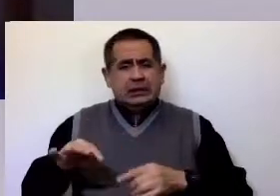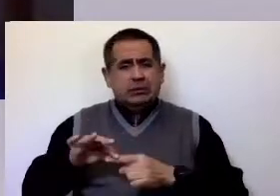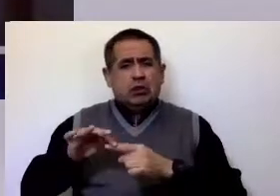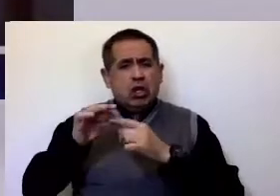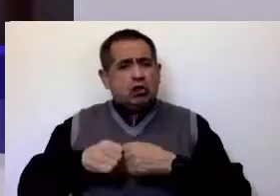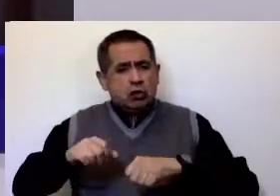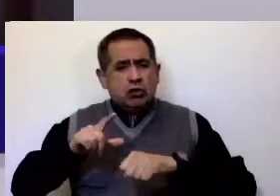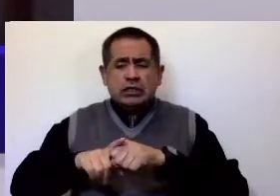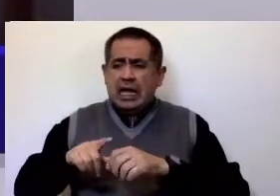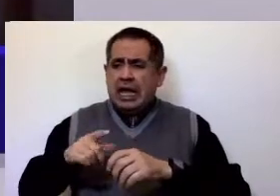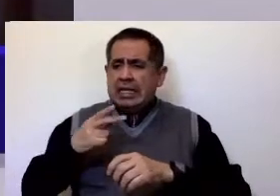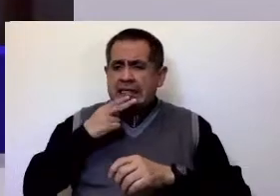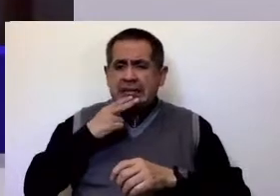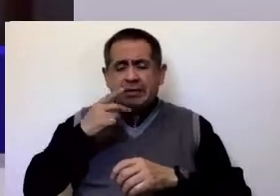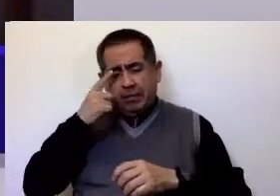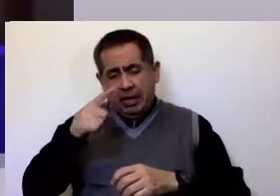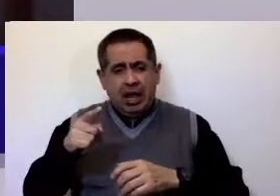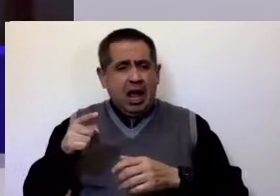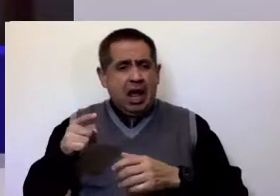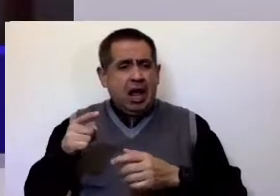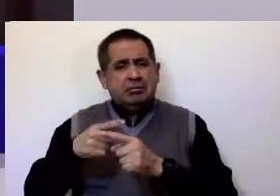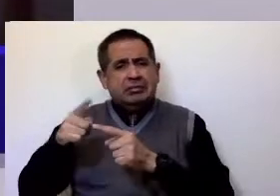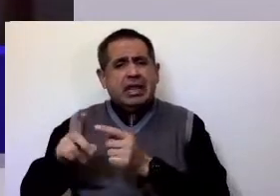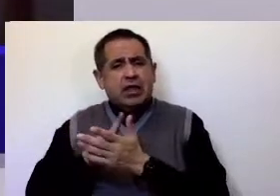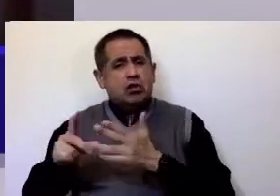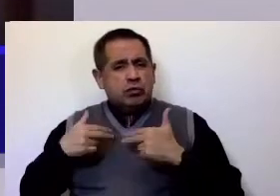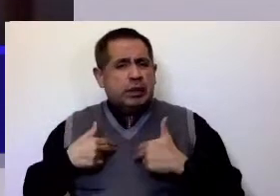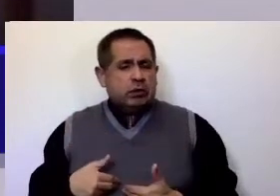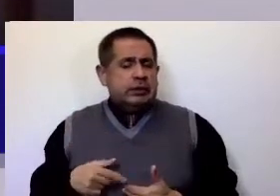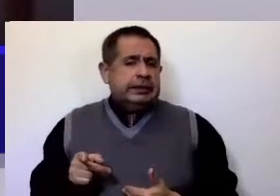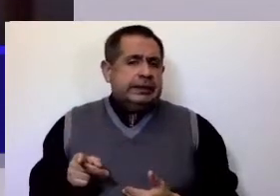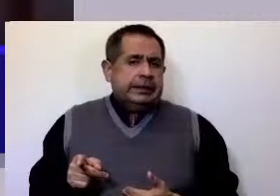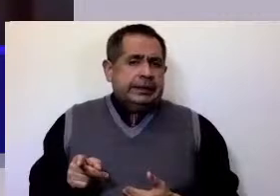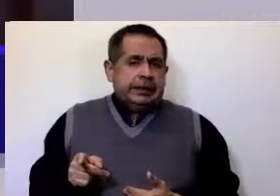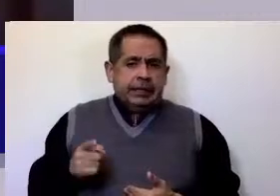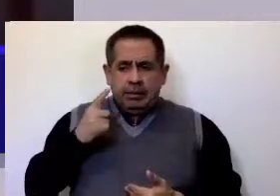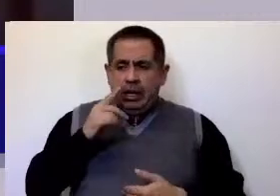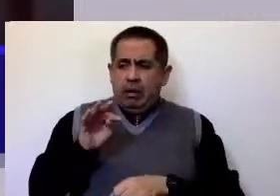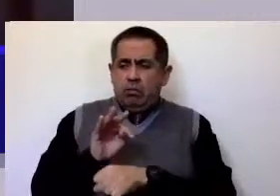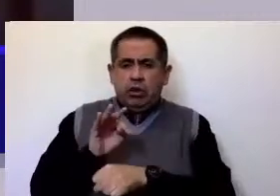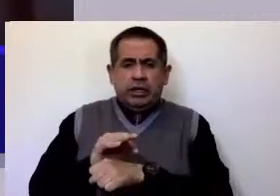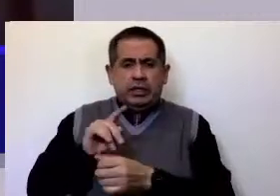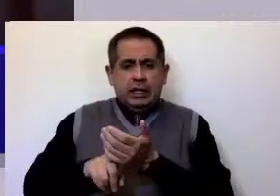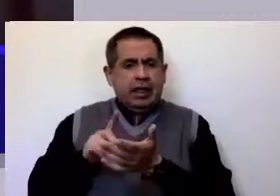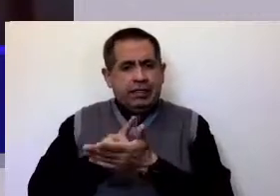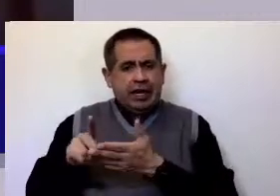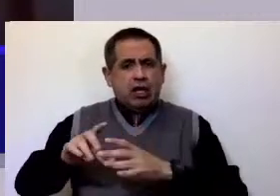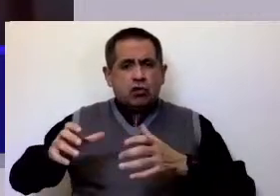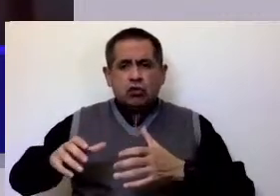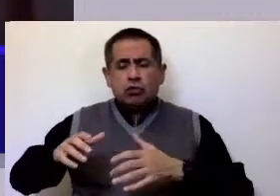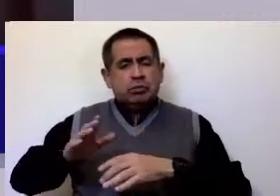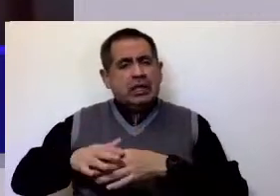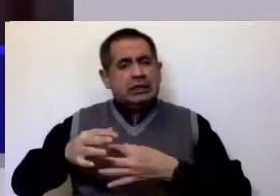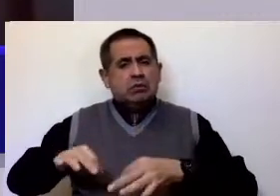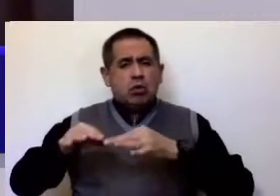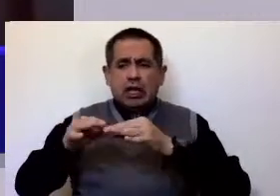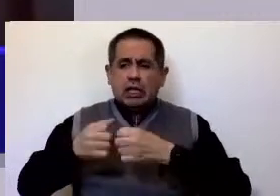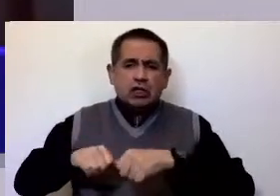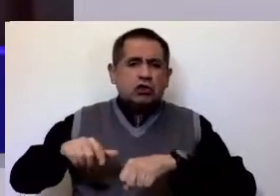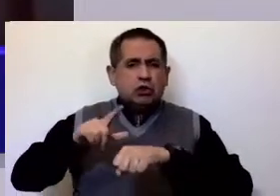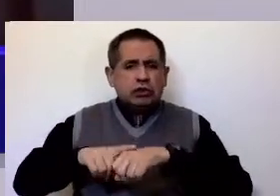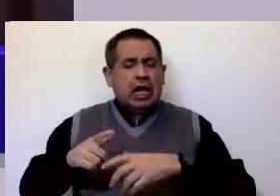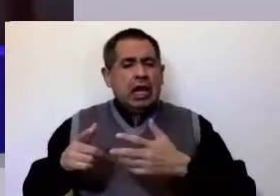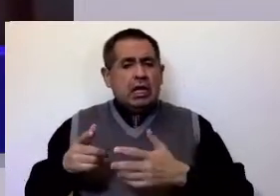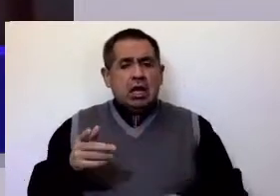que los distingue entre otros derechos humanos por lo que para proteger estos derechos de trascendencia social es posible